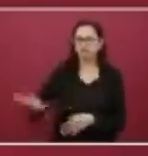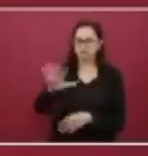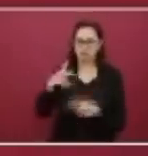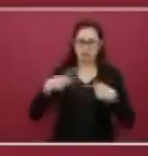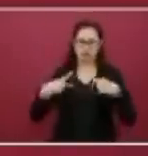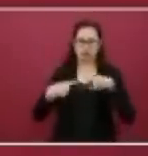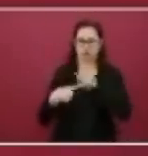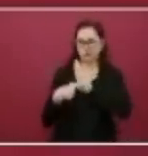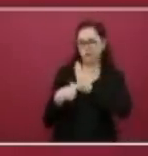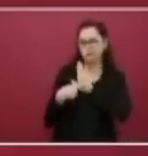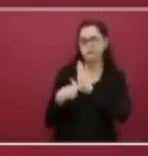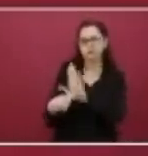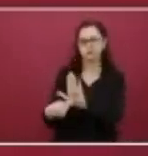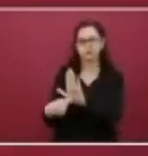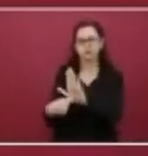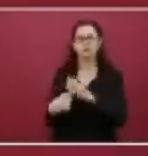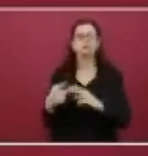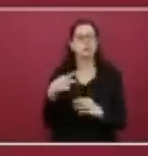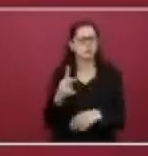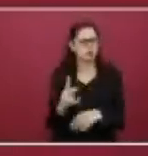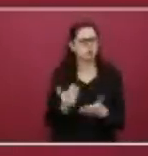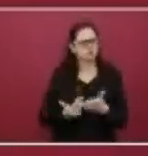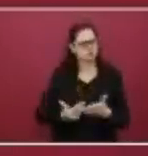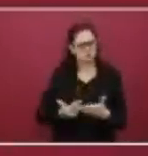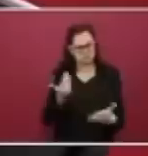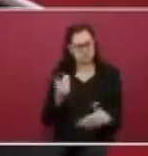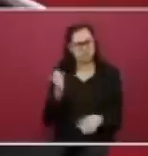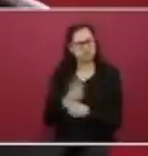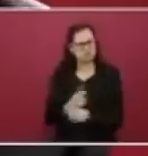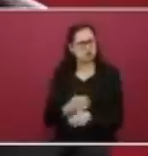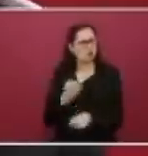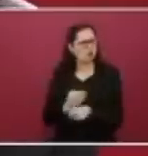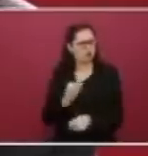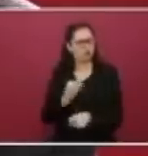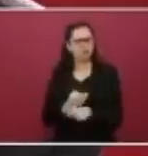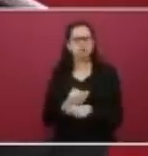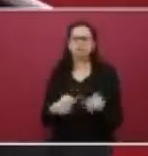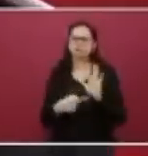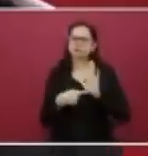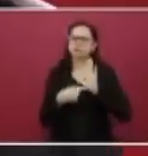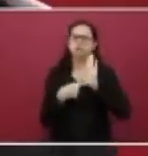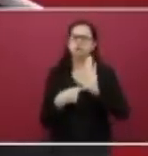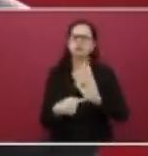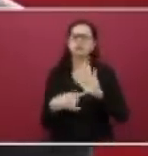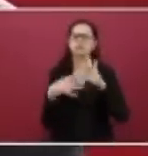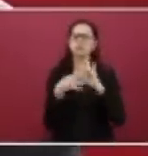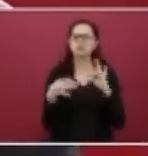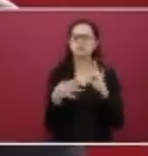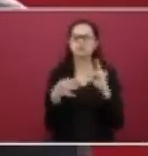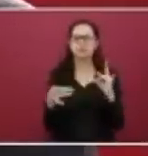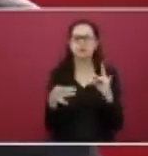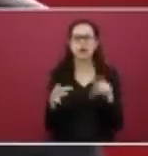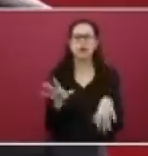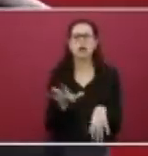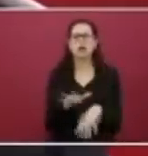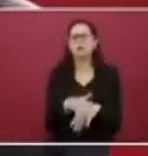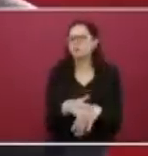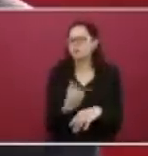a la gente pero desde ahora vamos a explicar por qué